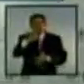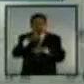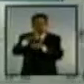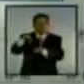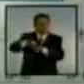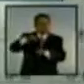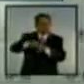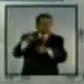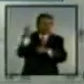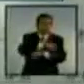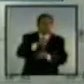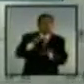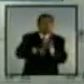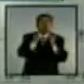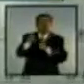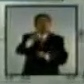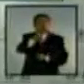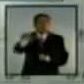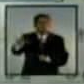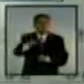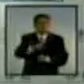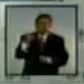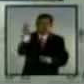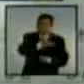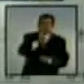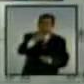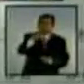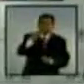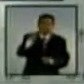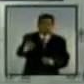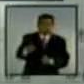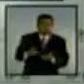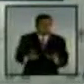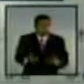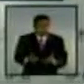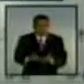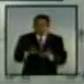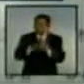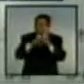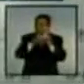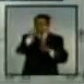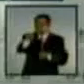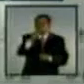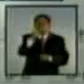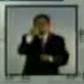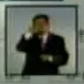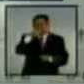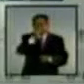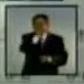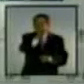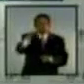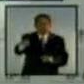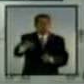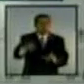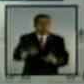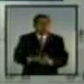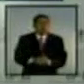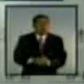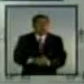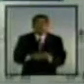1988. Y también quiero regresar a un punto importante, y por qué insisto que son dos rostros de una misma